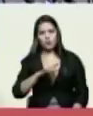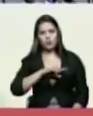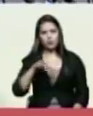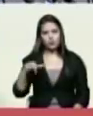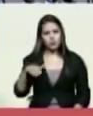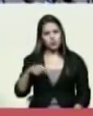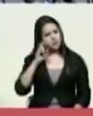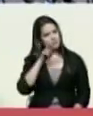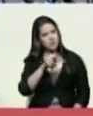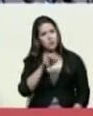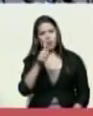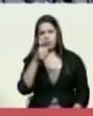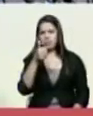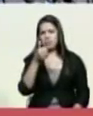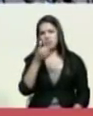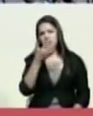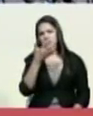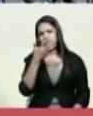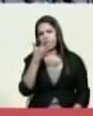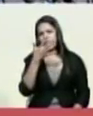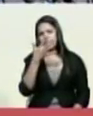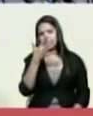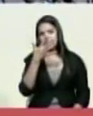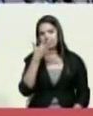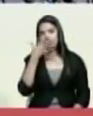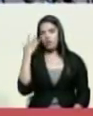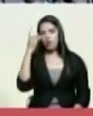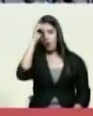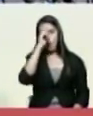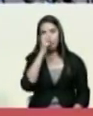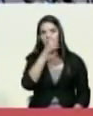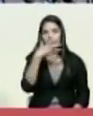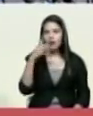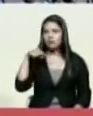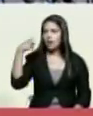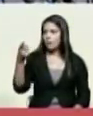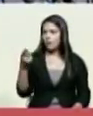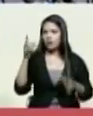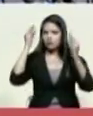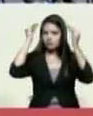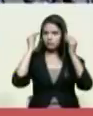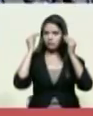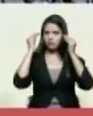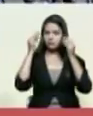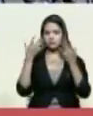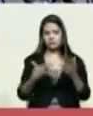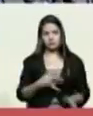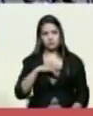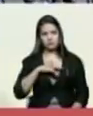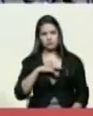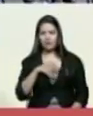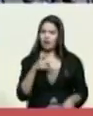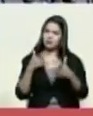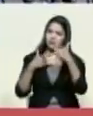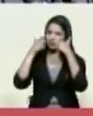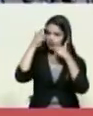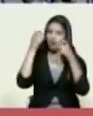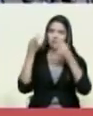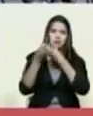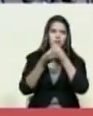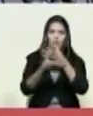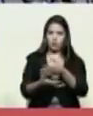los habíamos visto 5 años atrás con una gorra blanca y de repente lo vimos con una boina. El comandante Chávez siempre